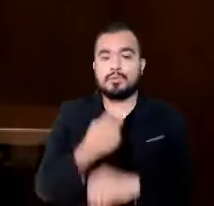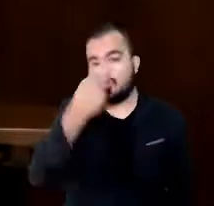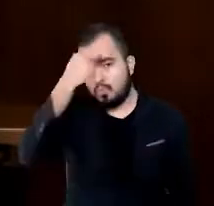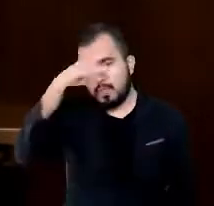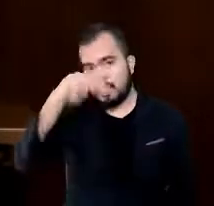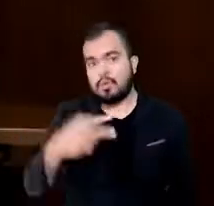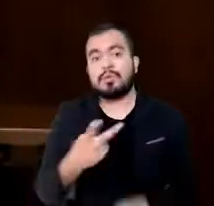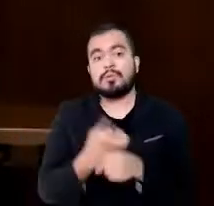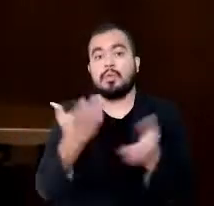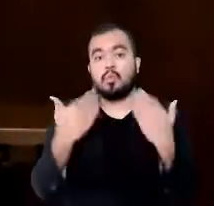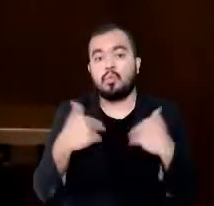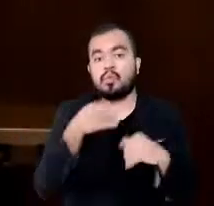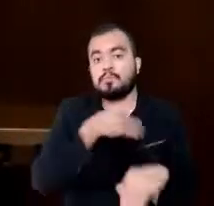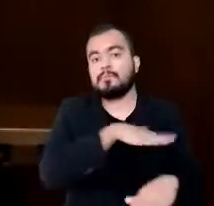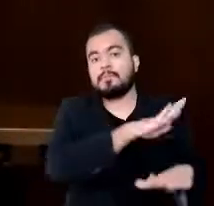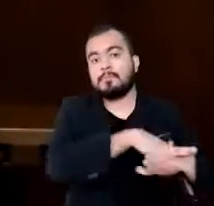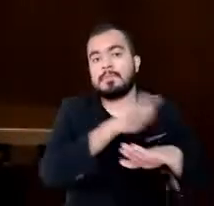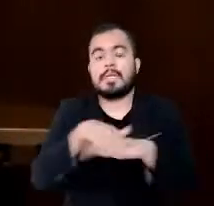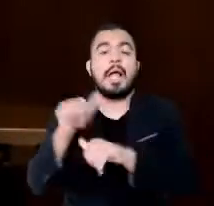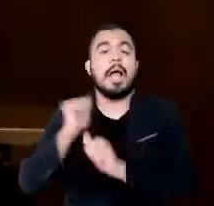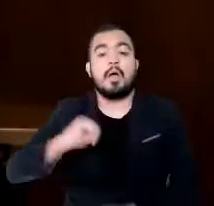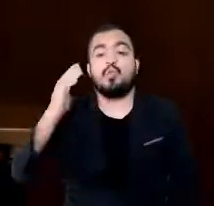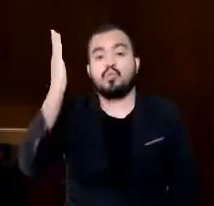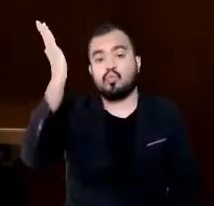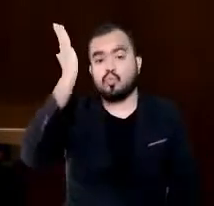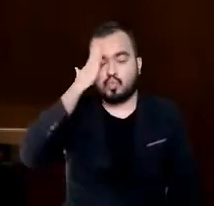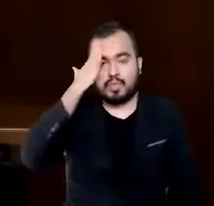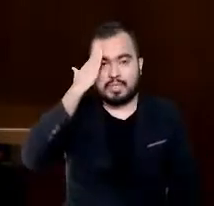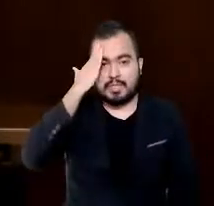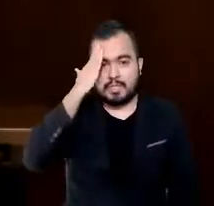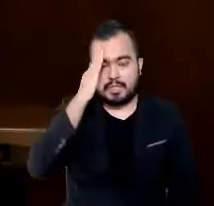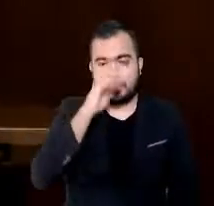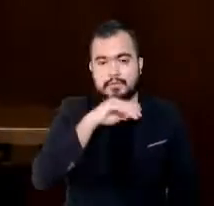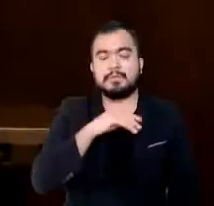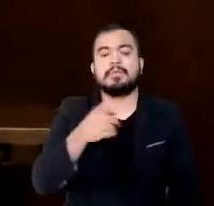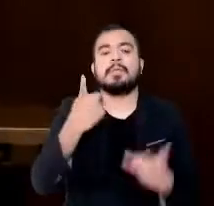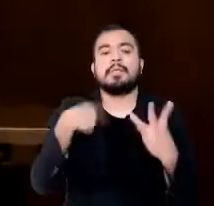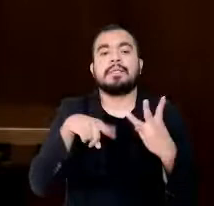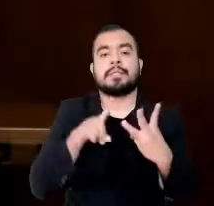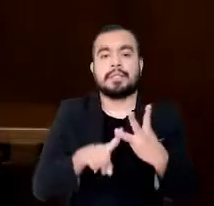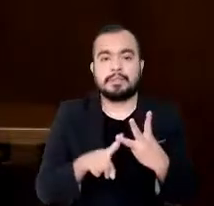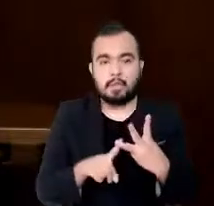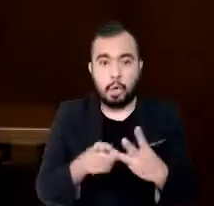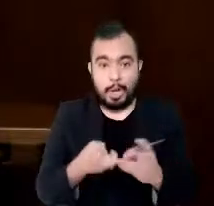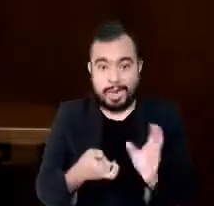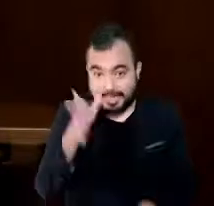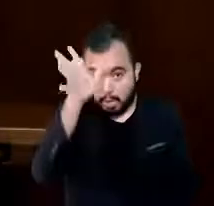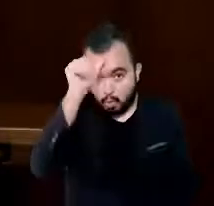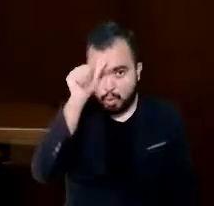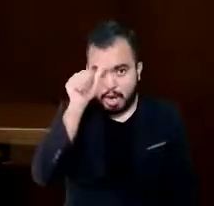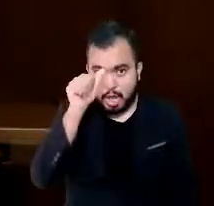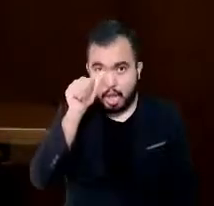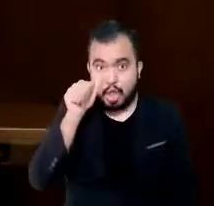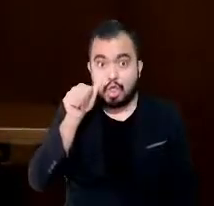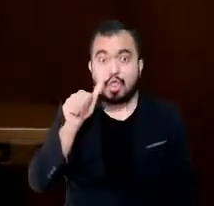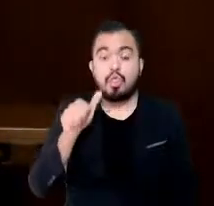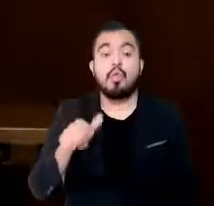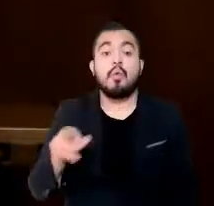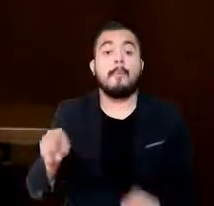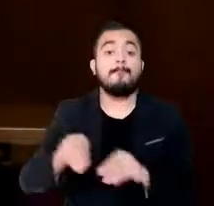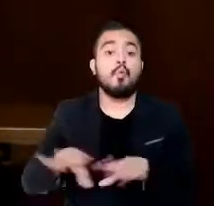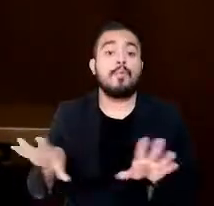Segundo, comuníquese a las autoridades correspondientes. Tercero, el presente acuerdo entrará en vigor al día siguiente